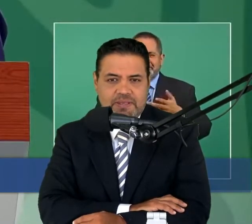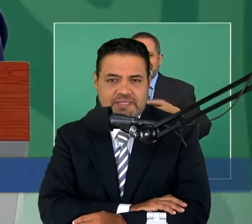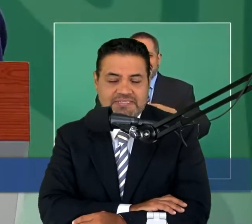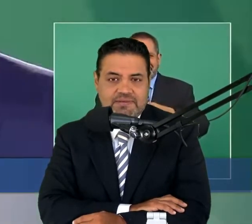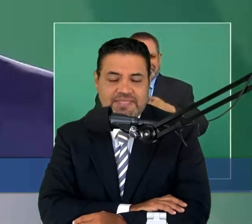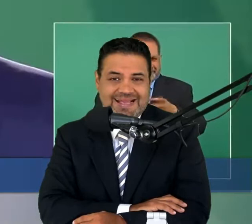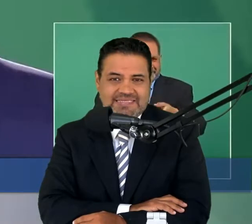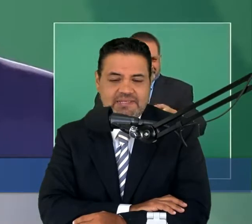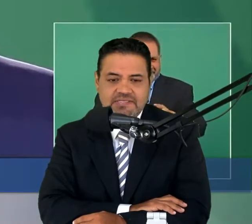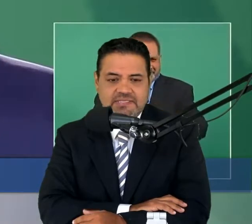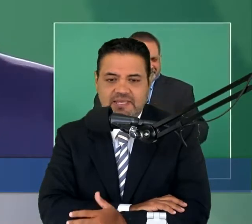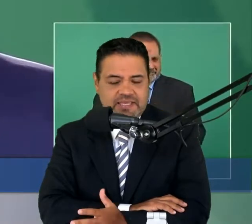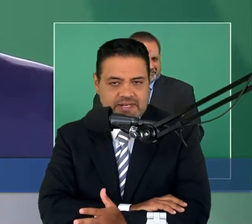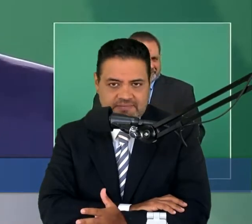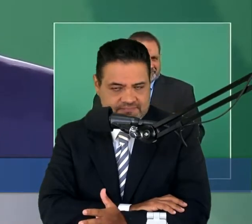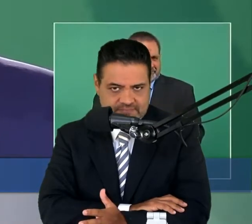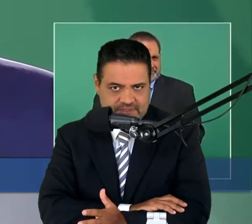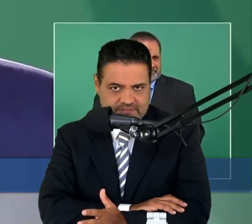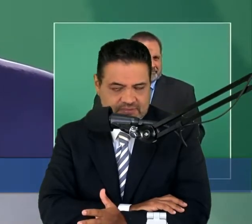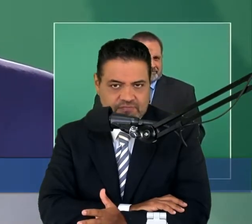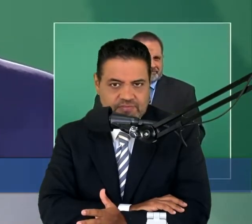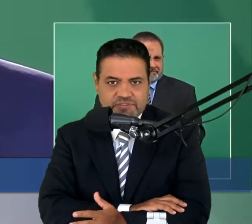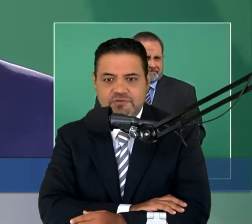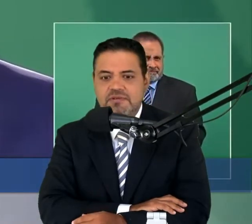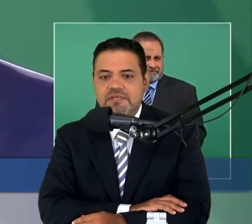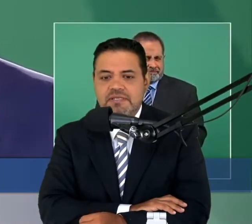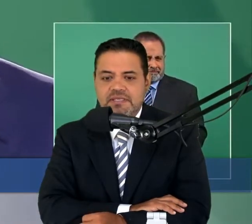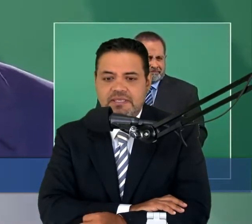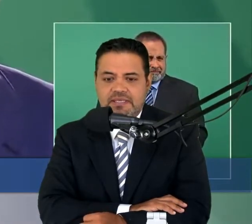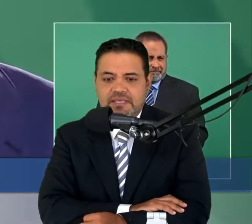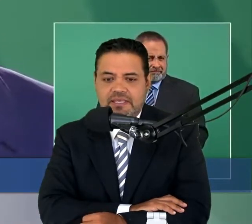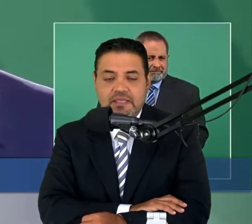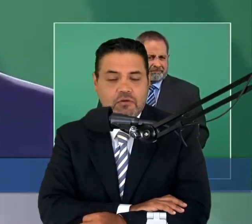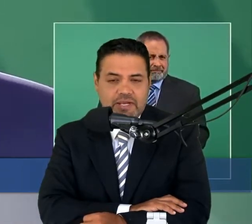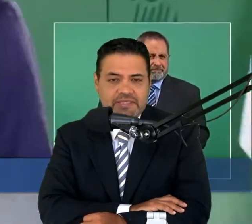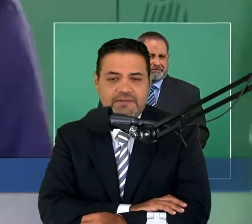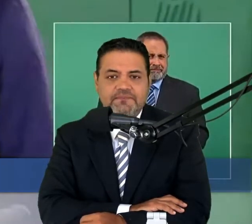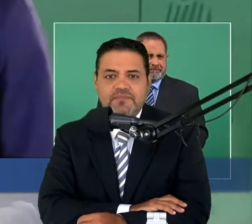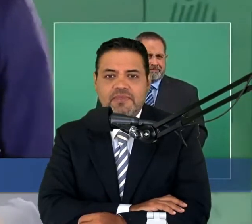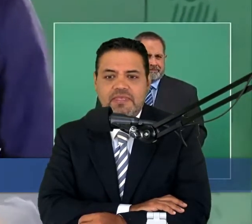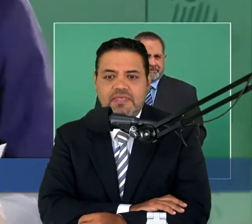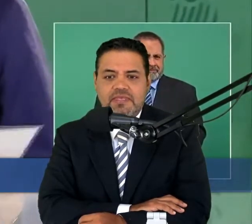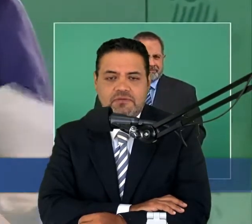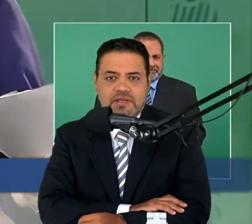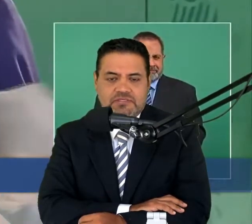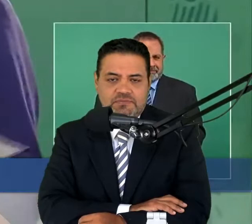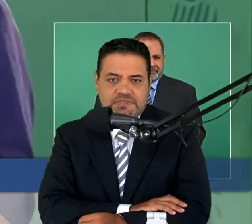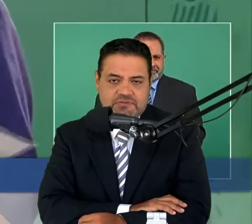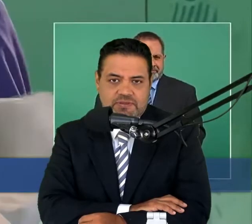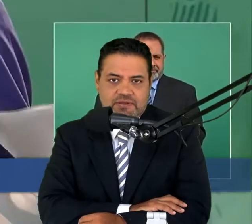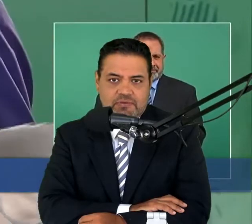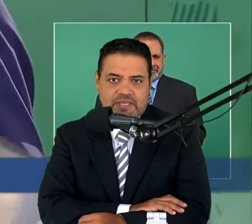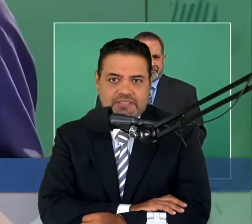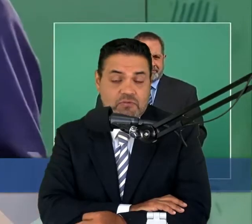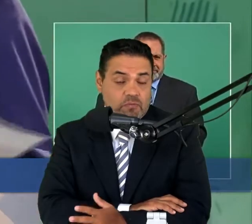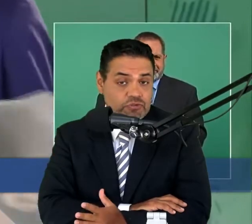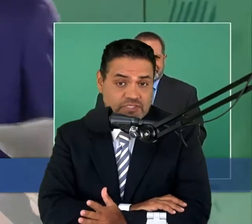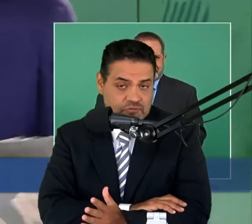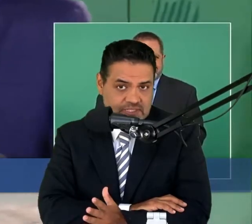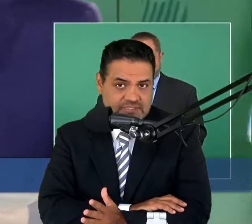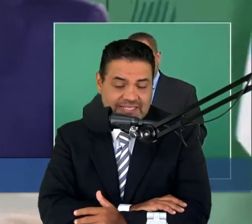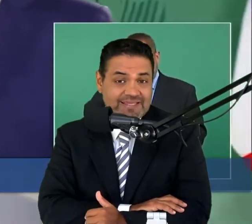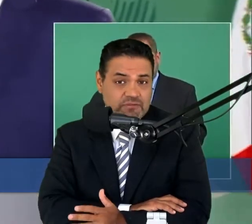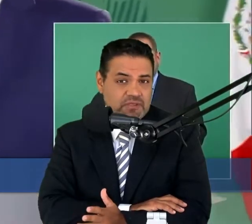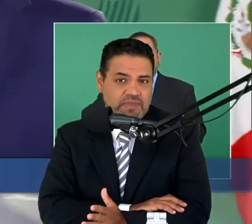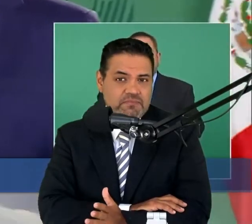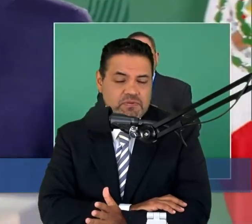vacuna patria estaba ya casi lista era una información incorrecta y que en todo caso pues es una vacuna que como muchas